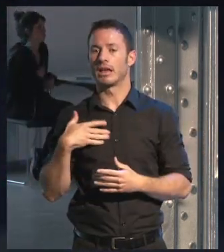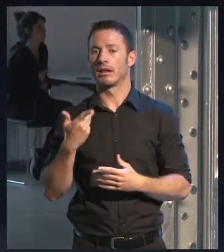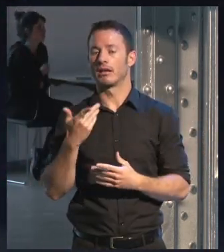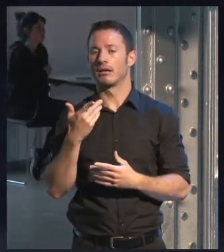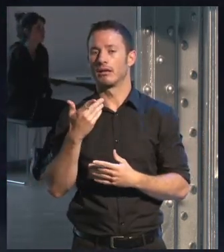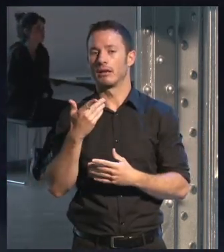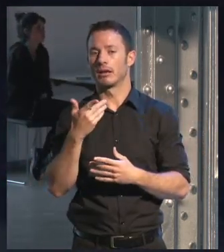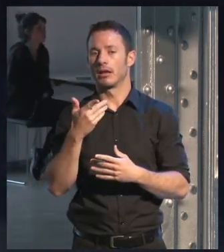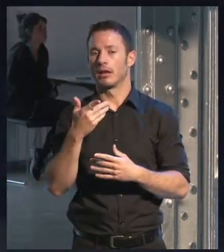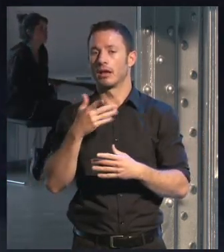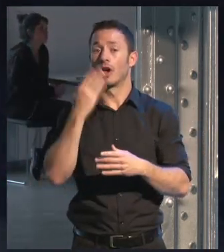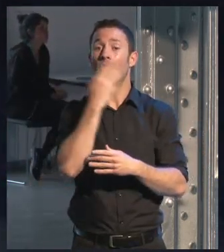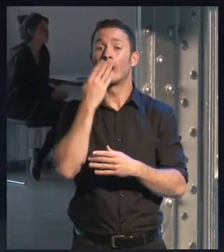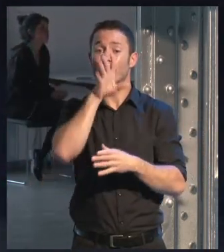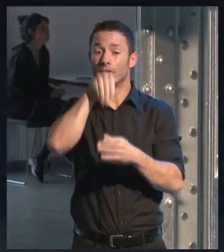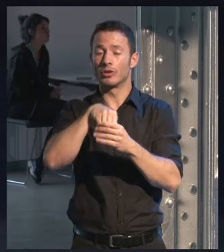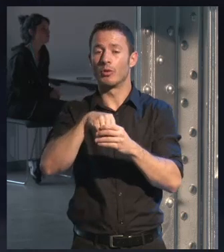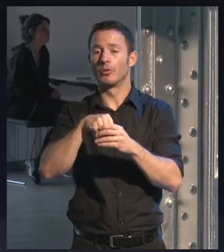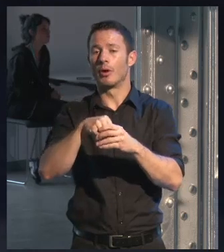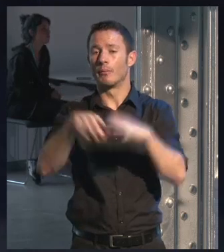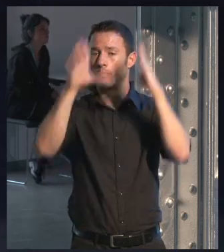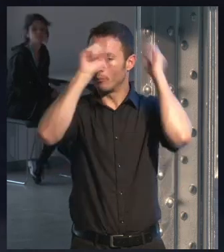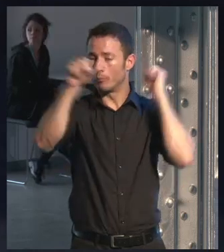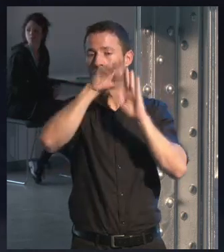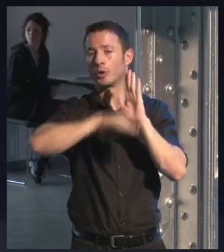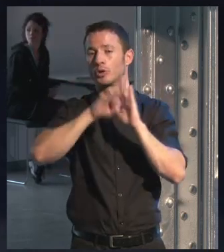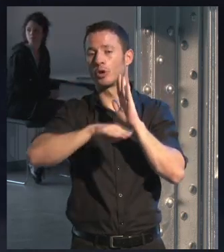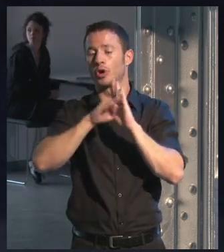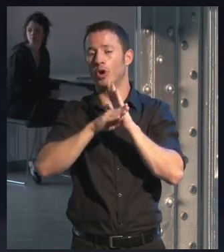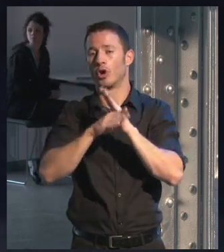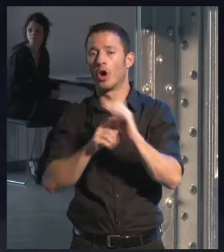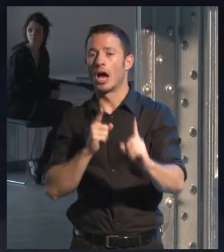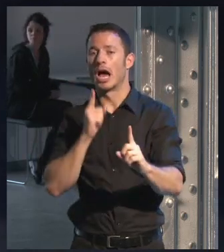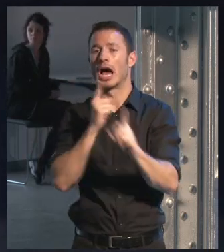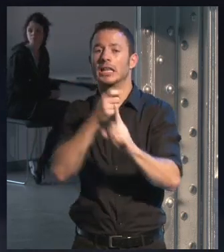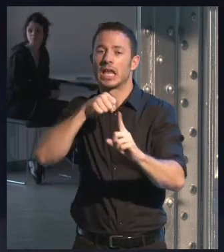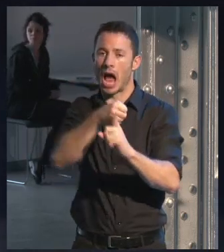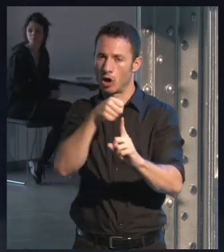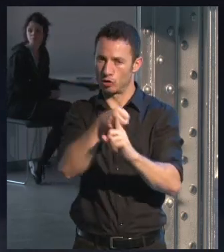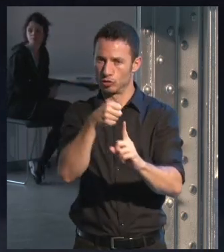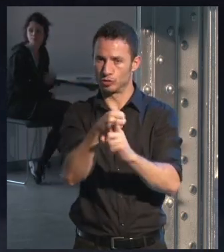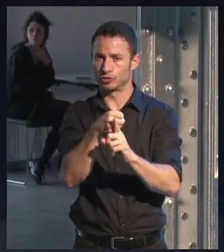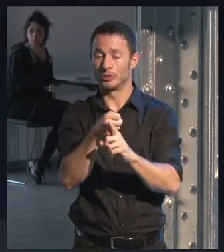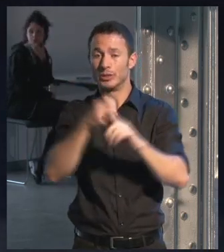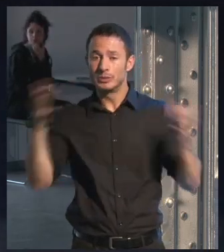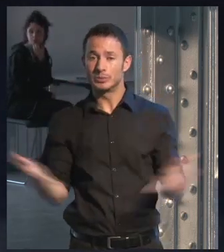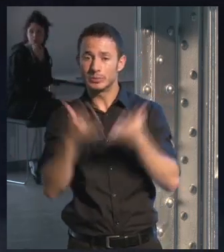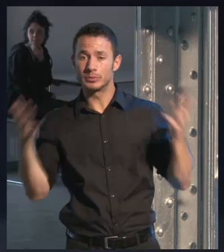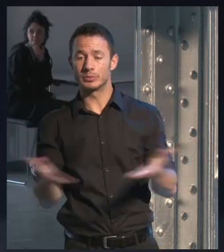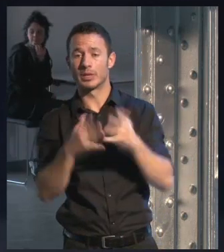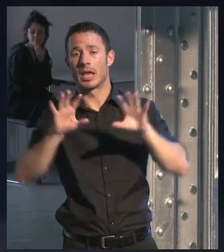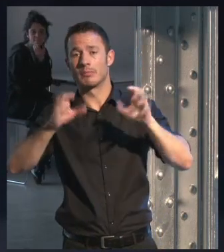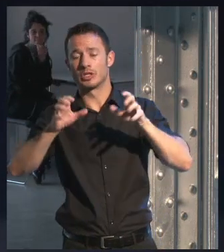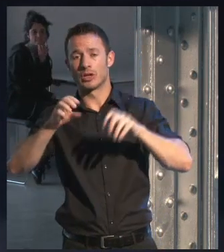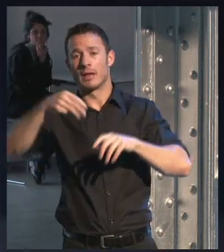protocolo antiacoso en los coles, en los coles de nuestro país. Lo han impulsado desde la emisora Megastar